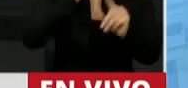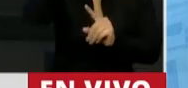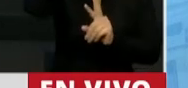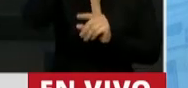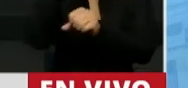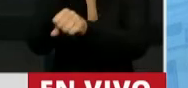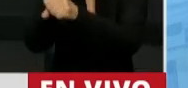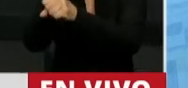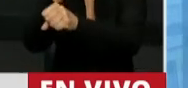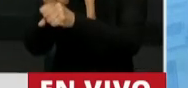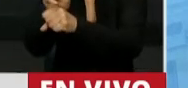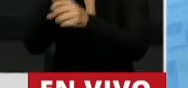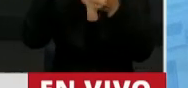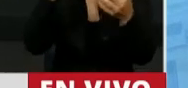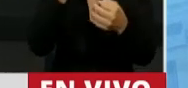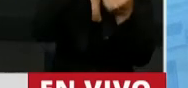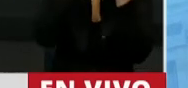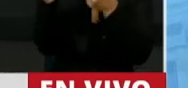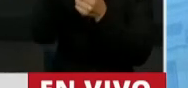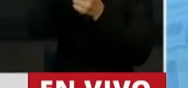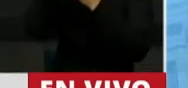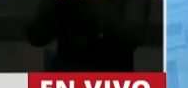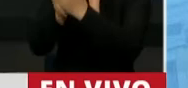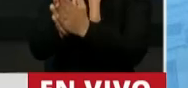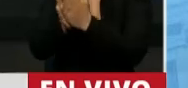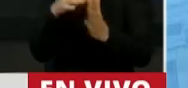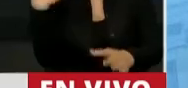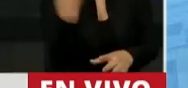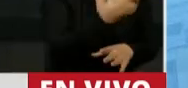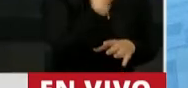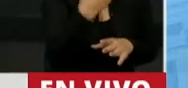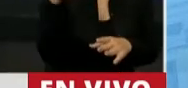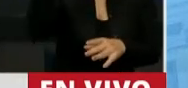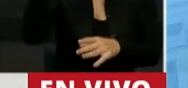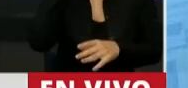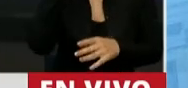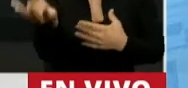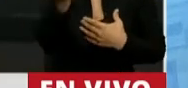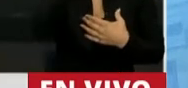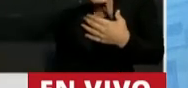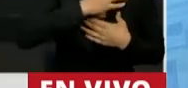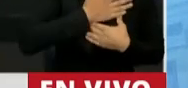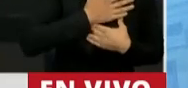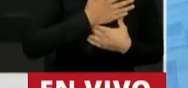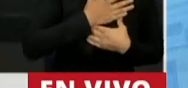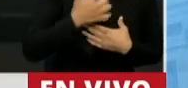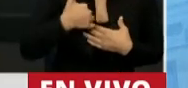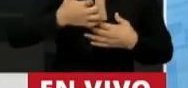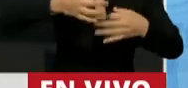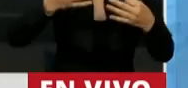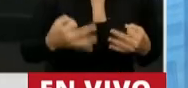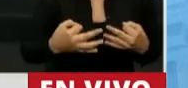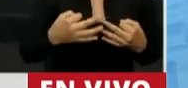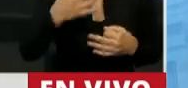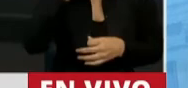gloria. Seguro que lo ha perdonado. Nuestro pueblo lo tiene en su corazón. Estoy seguro que sus hijas y